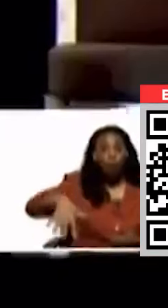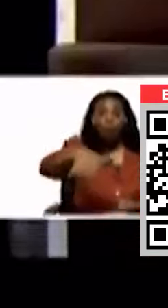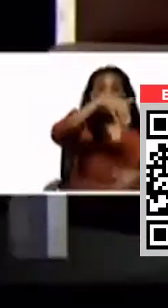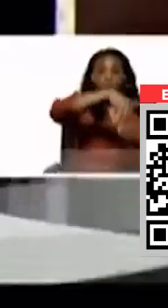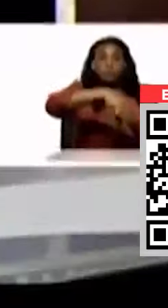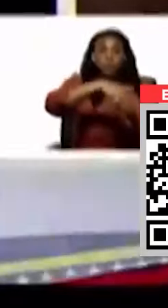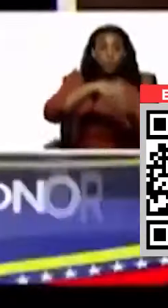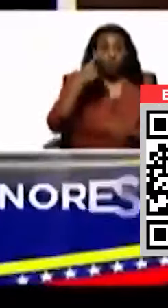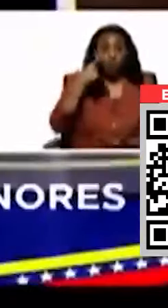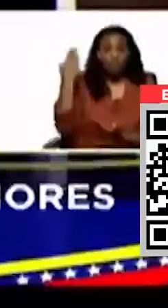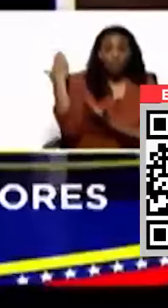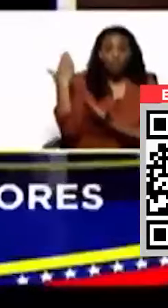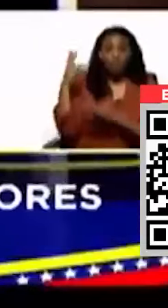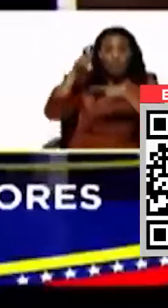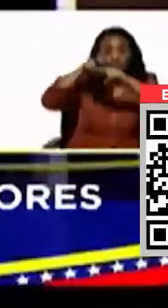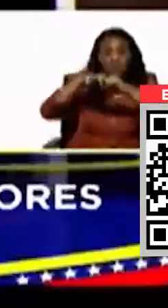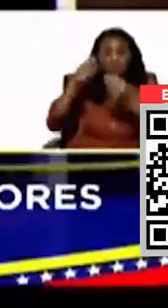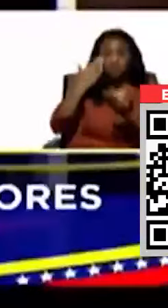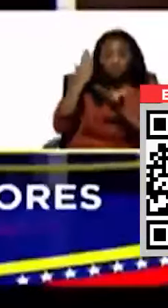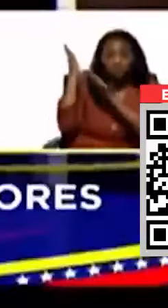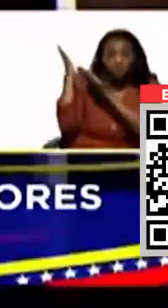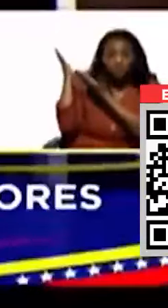Esa silla que ustedes pueden ver